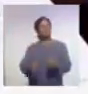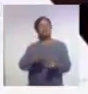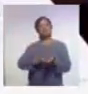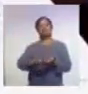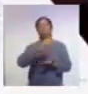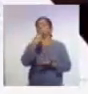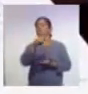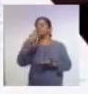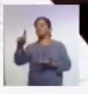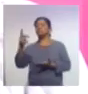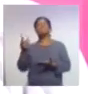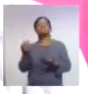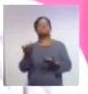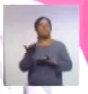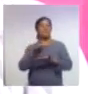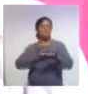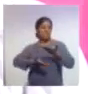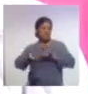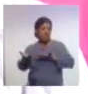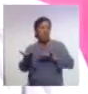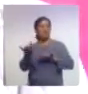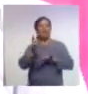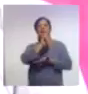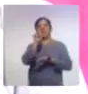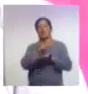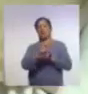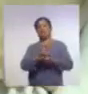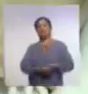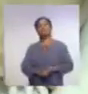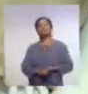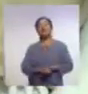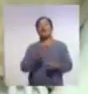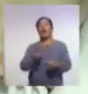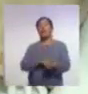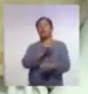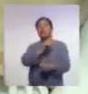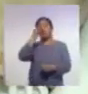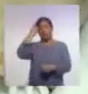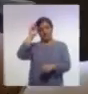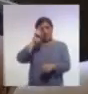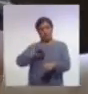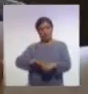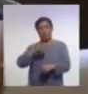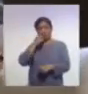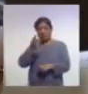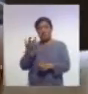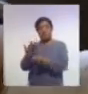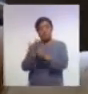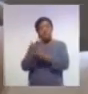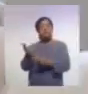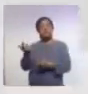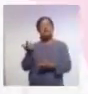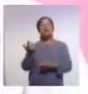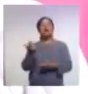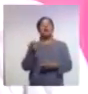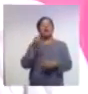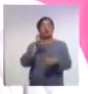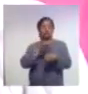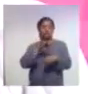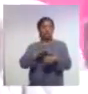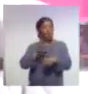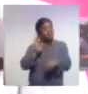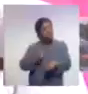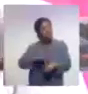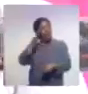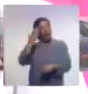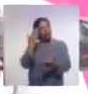derechos y prestaciones de ley. El director administrativo, David Guevara, explicó que el servicio médico es el de mayor demanda. La